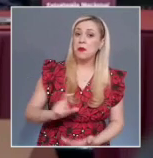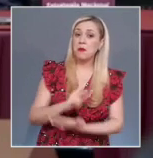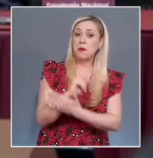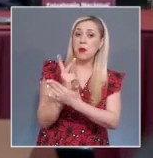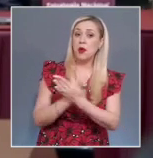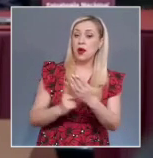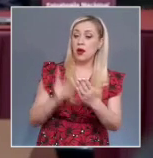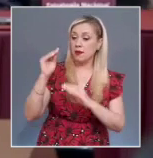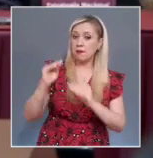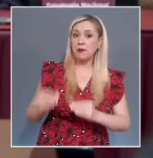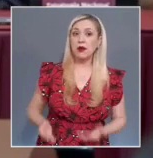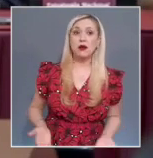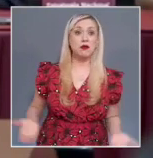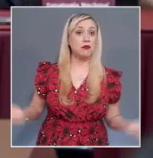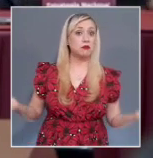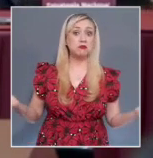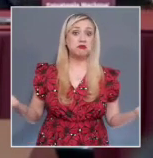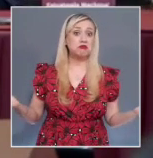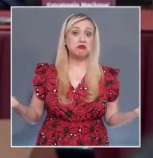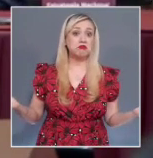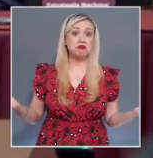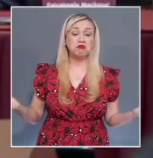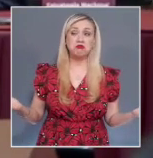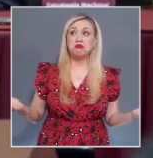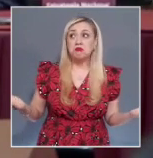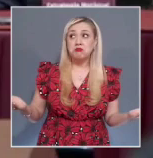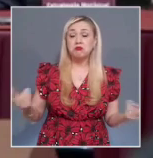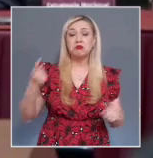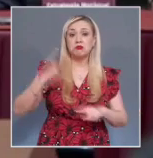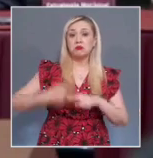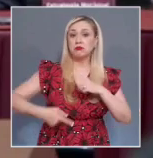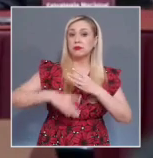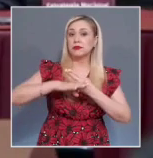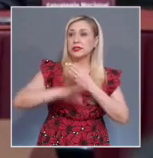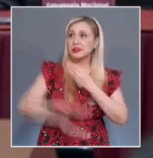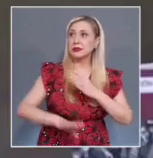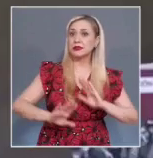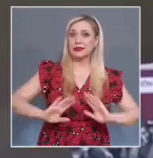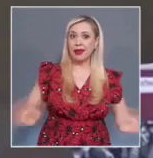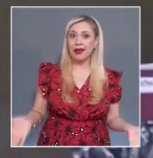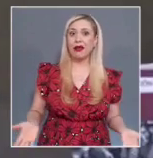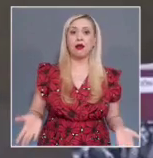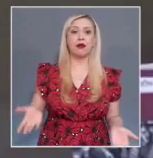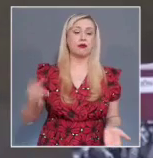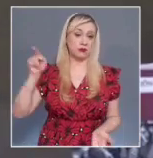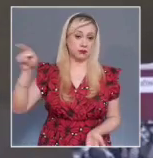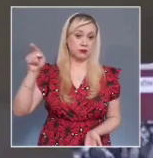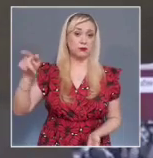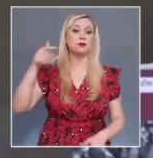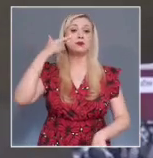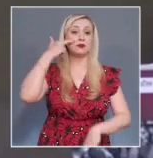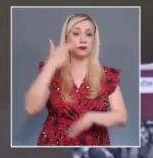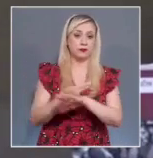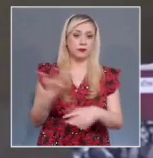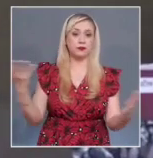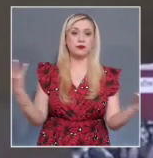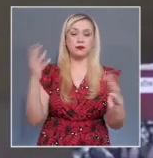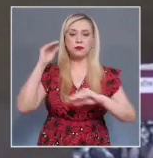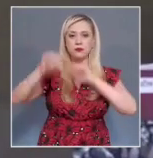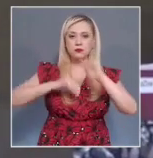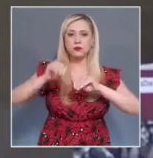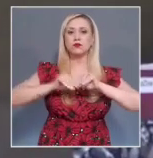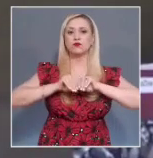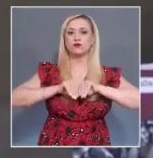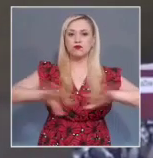correspondiente a la prevención y erradicación de la tortura le corresponde elaborarlo, publicarlo e